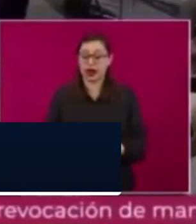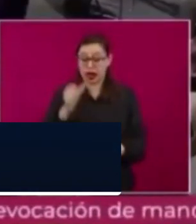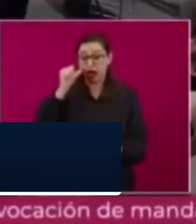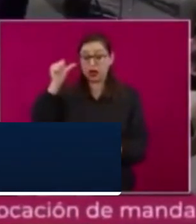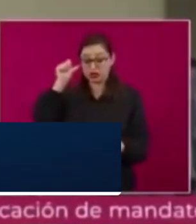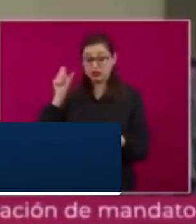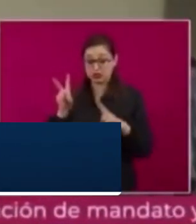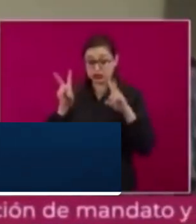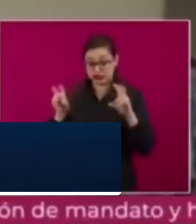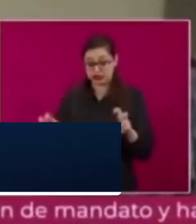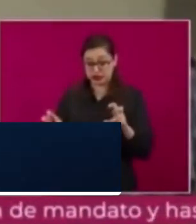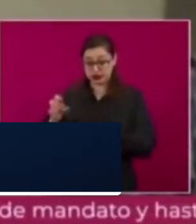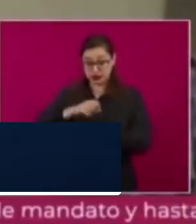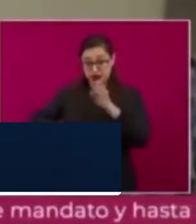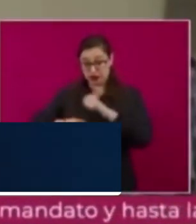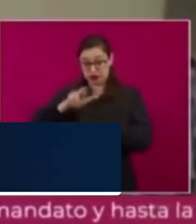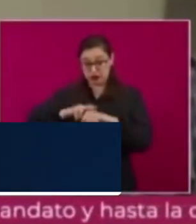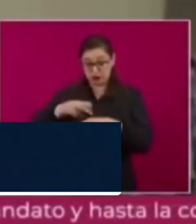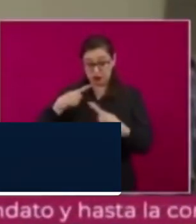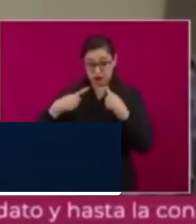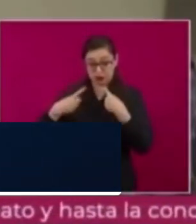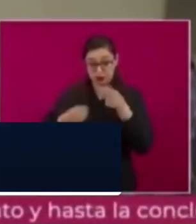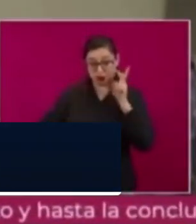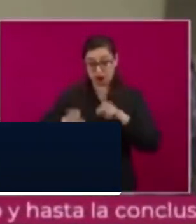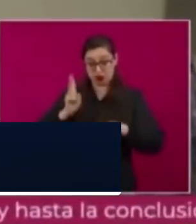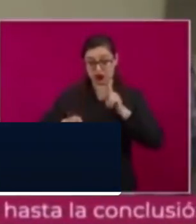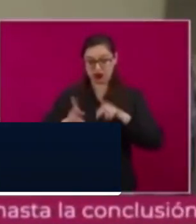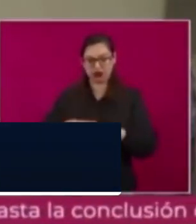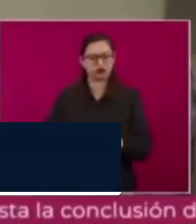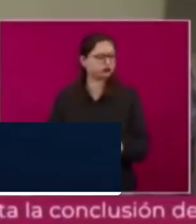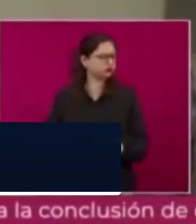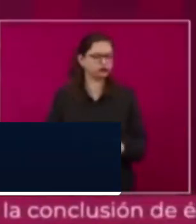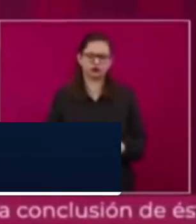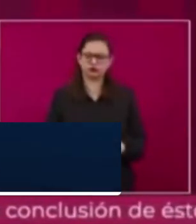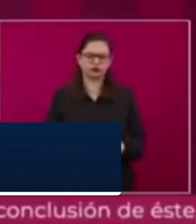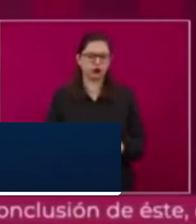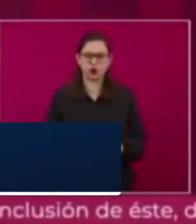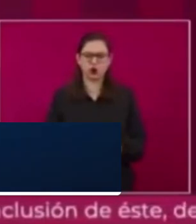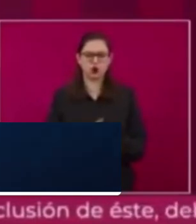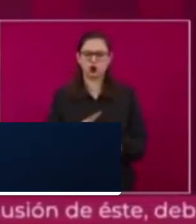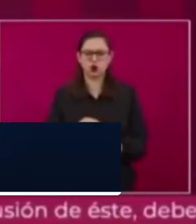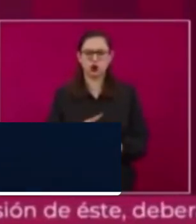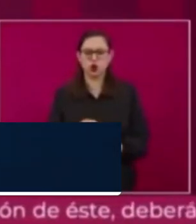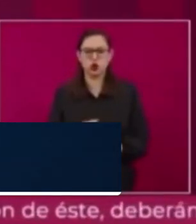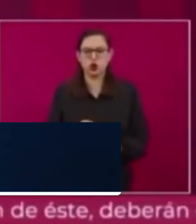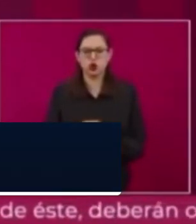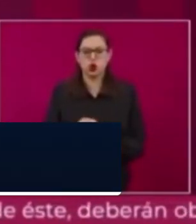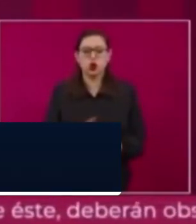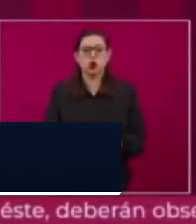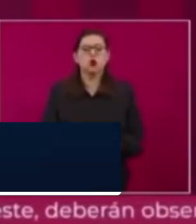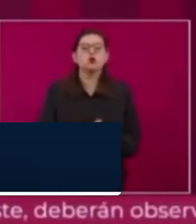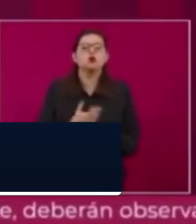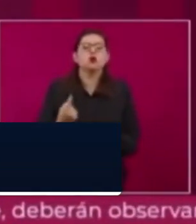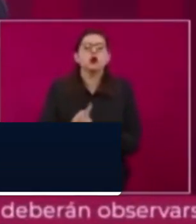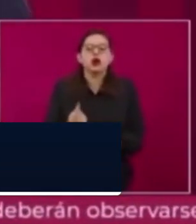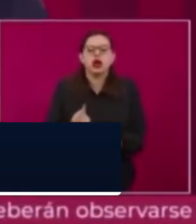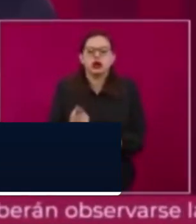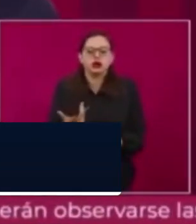con el canciller, con el embajador Ken Salazar? No, pero porque ya lo